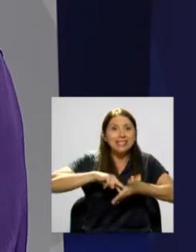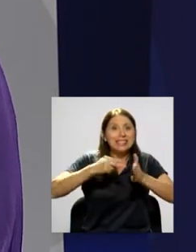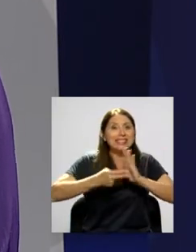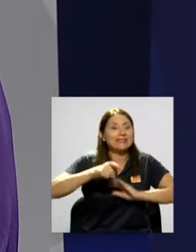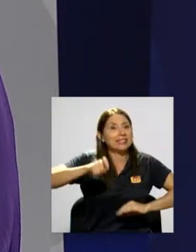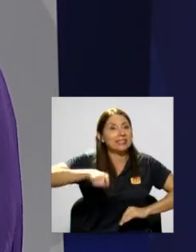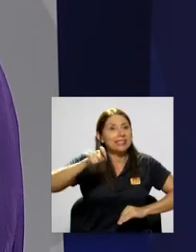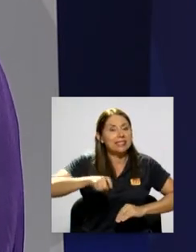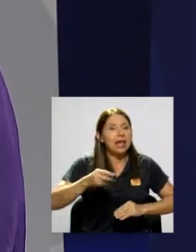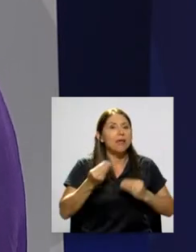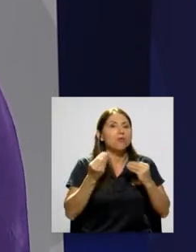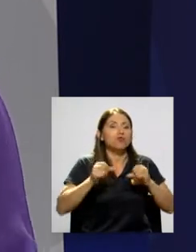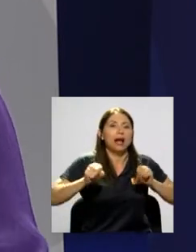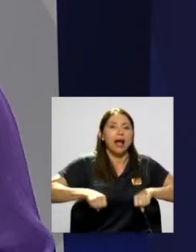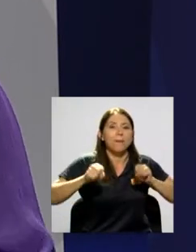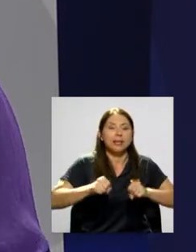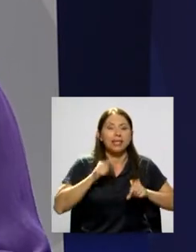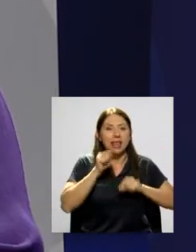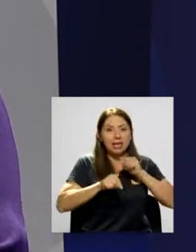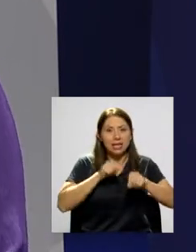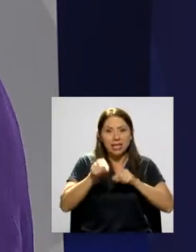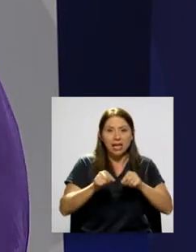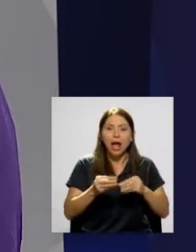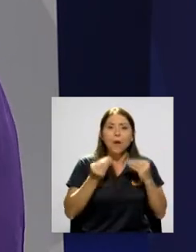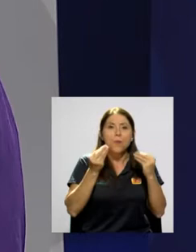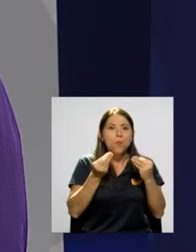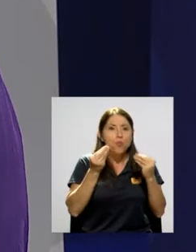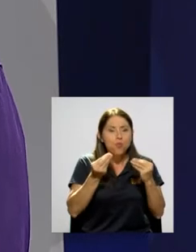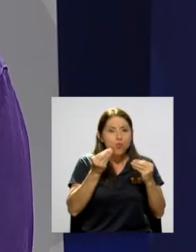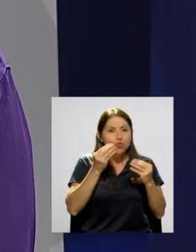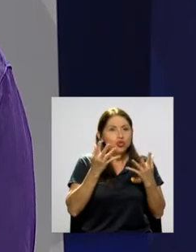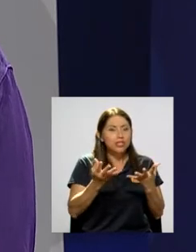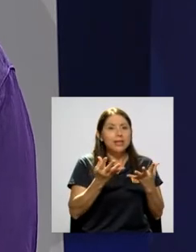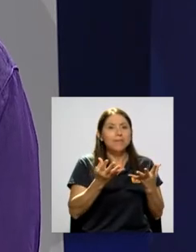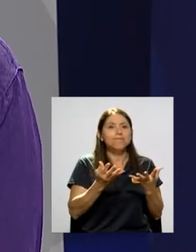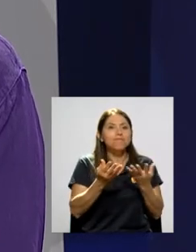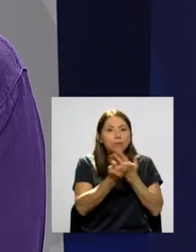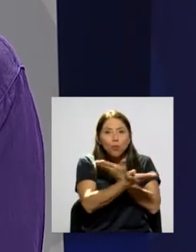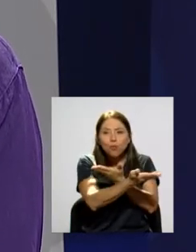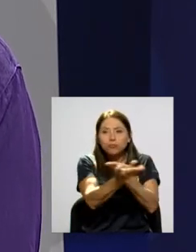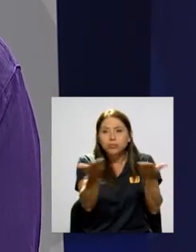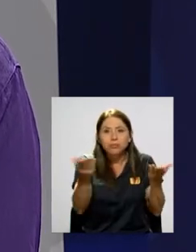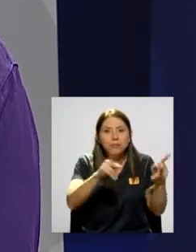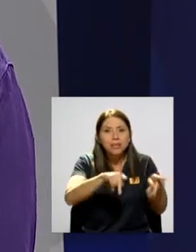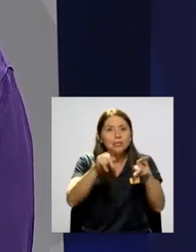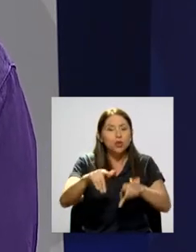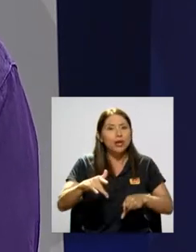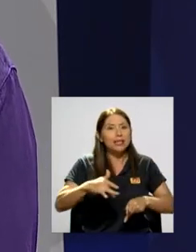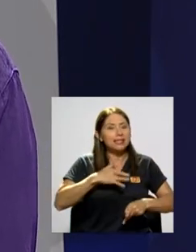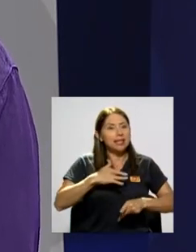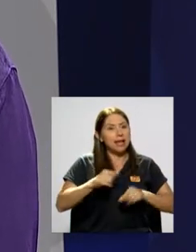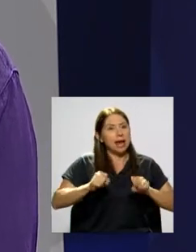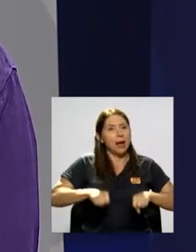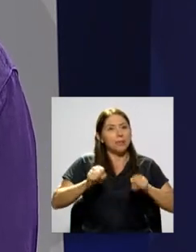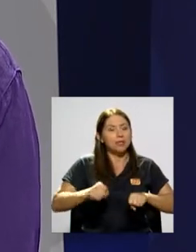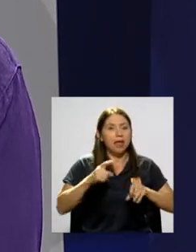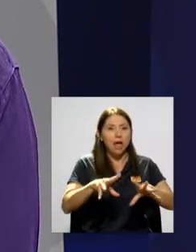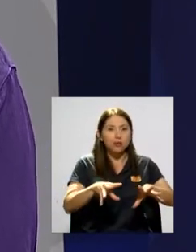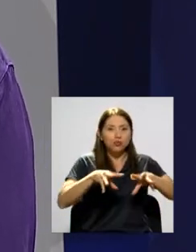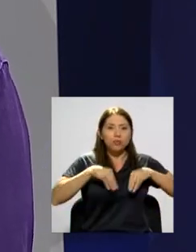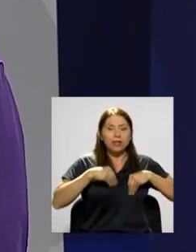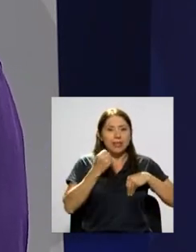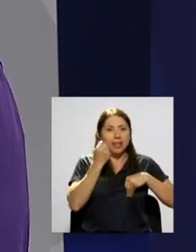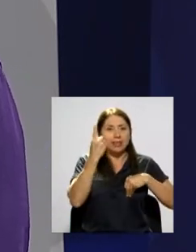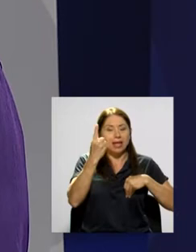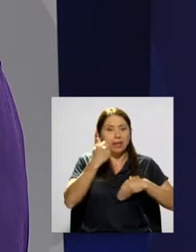tener mucha capacidad crítica y mucha creación de capacidades en la población para asumir y entender y procesar la